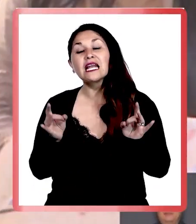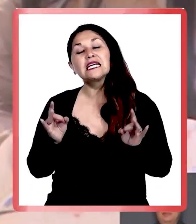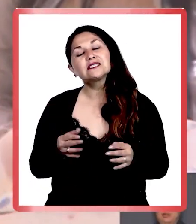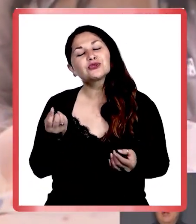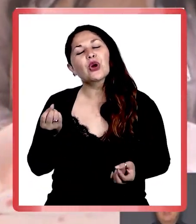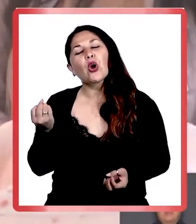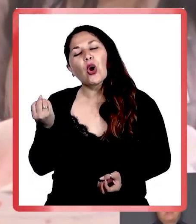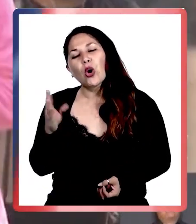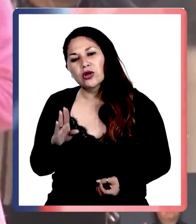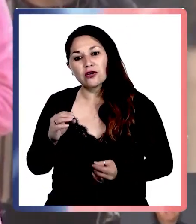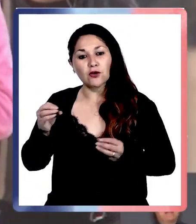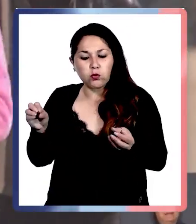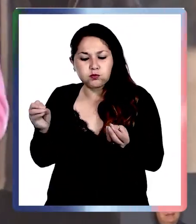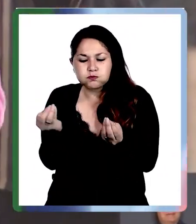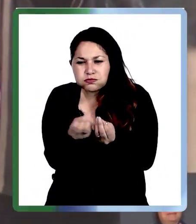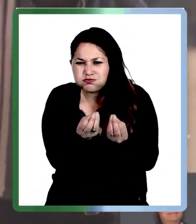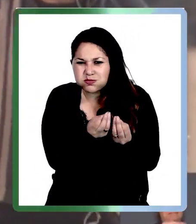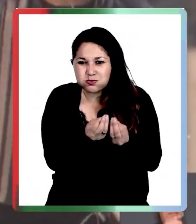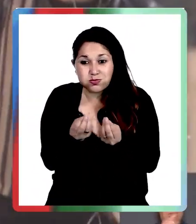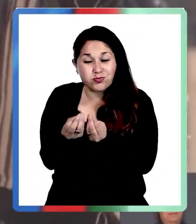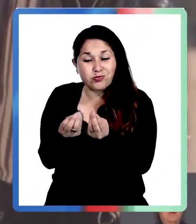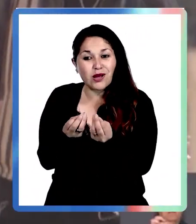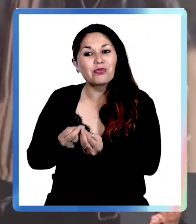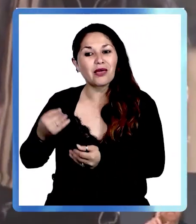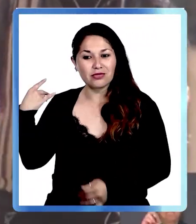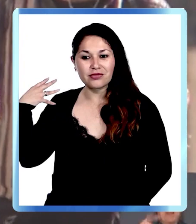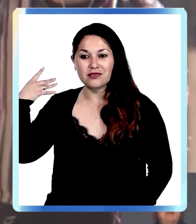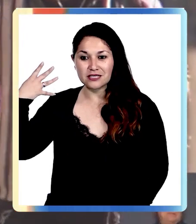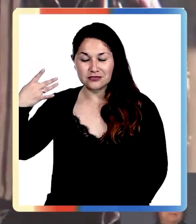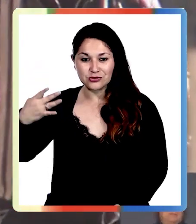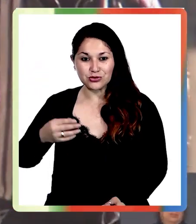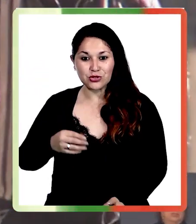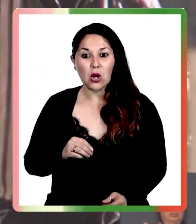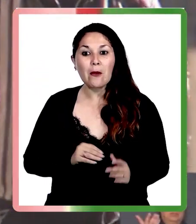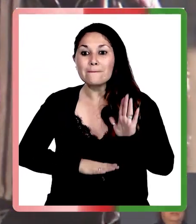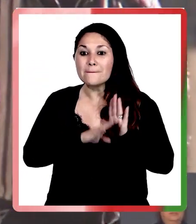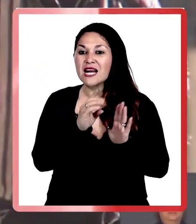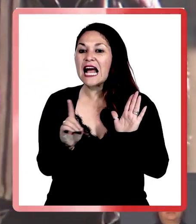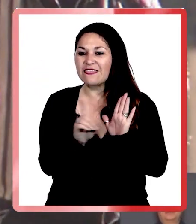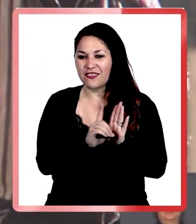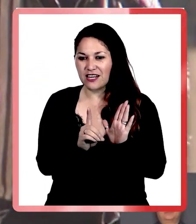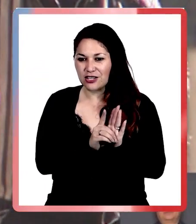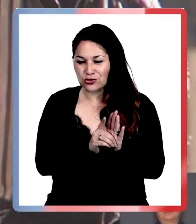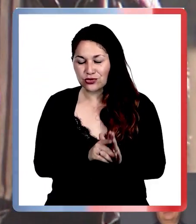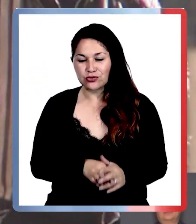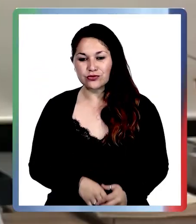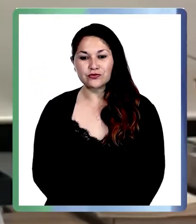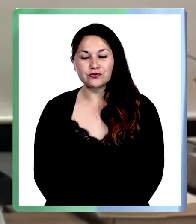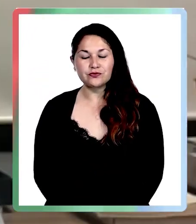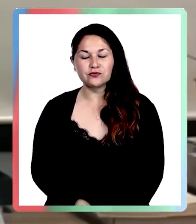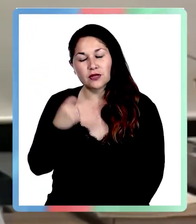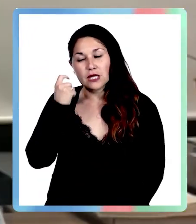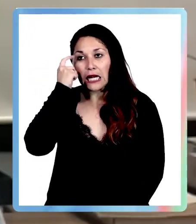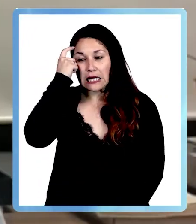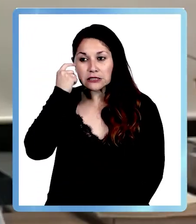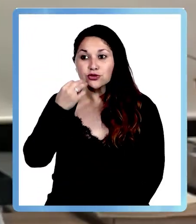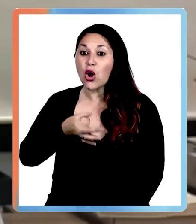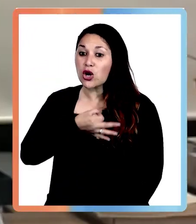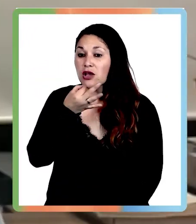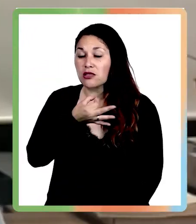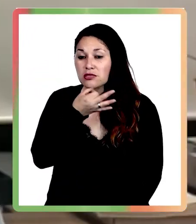fue acumulando como una bomba de tiempo, a lo cual se sumó este decreto o esta decreto, diría